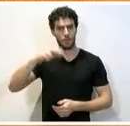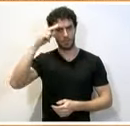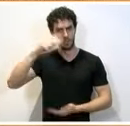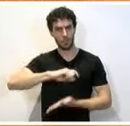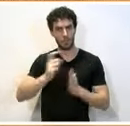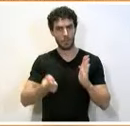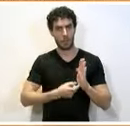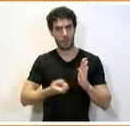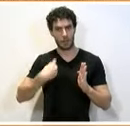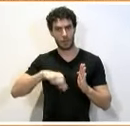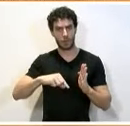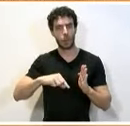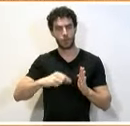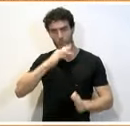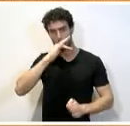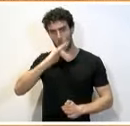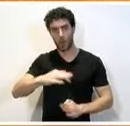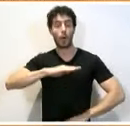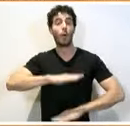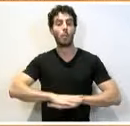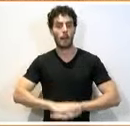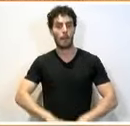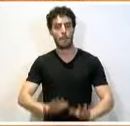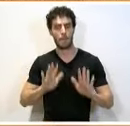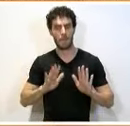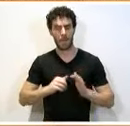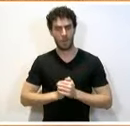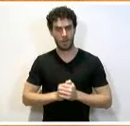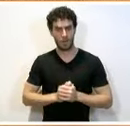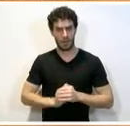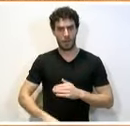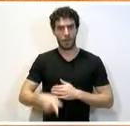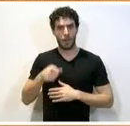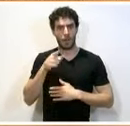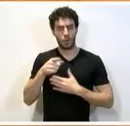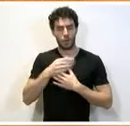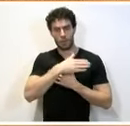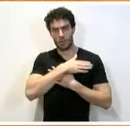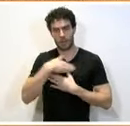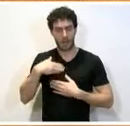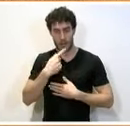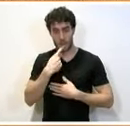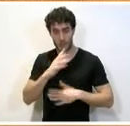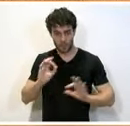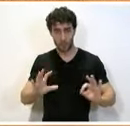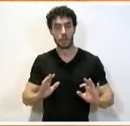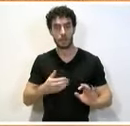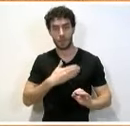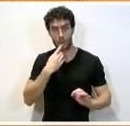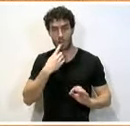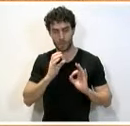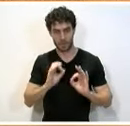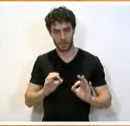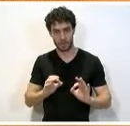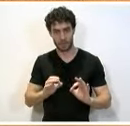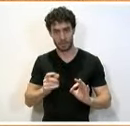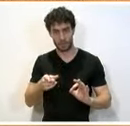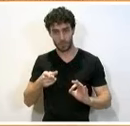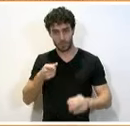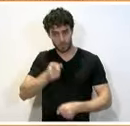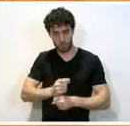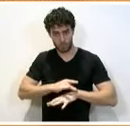jurado respetarla. Pero es que usted quiere marcar, y así lo ha dicho, la hoja de ruta. Y mire, la